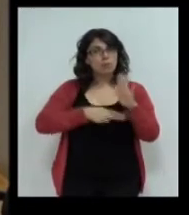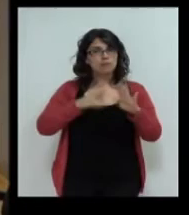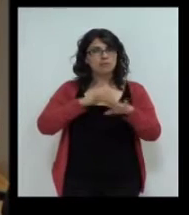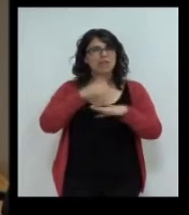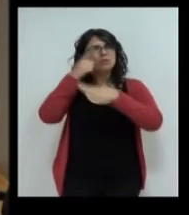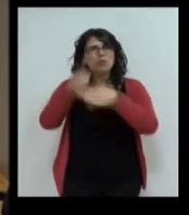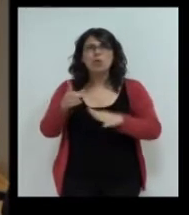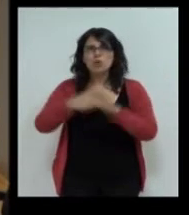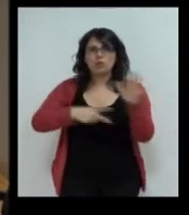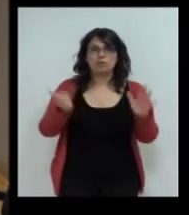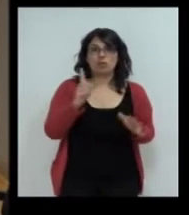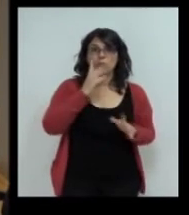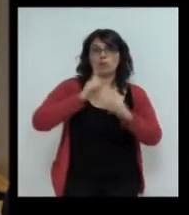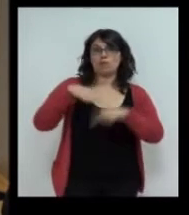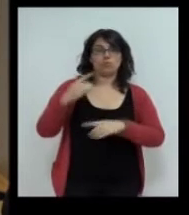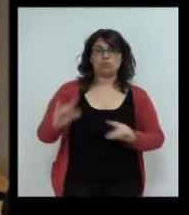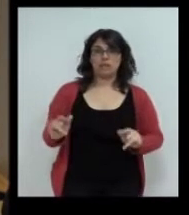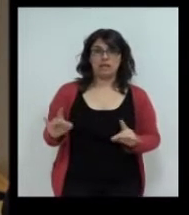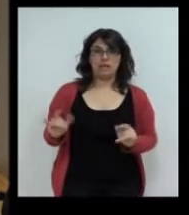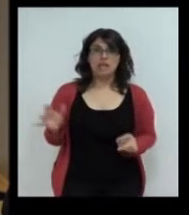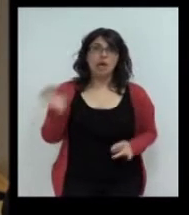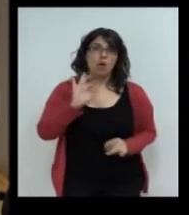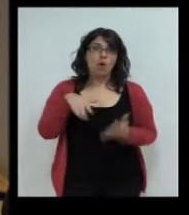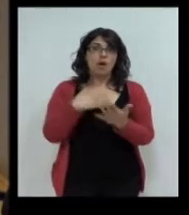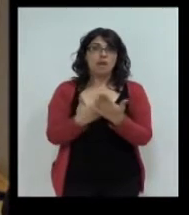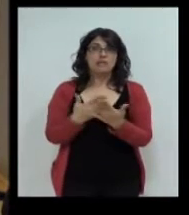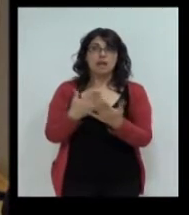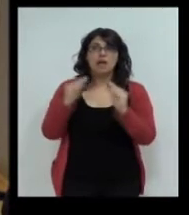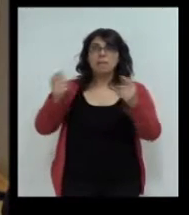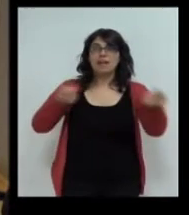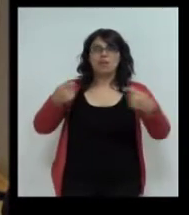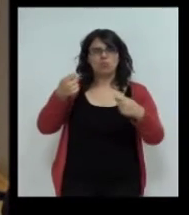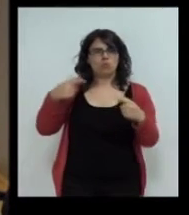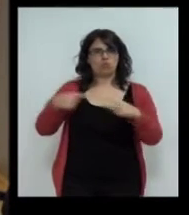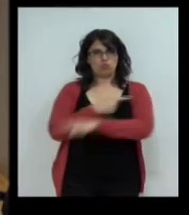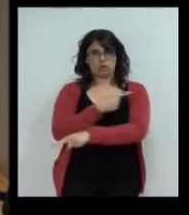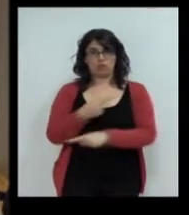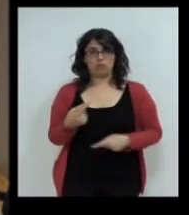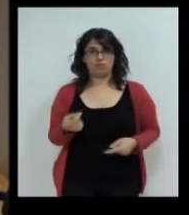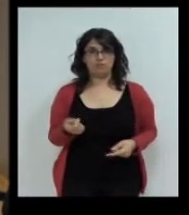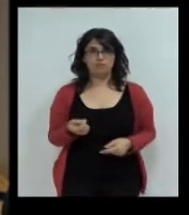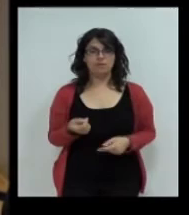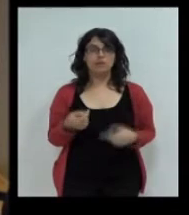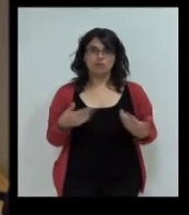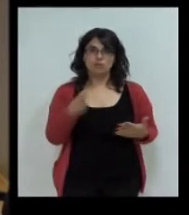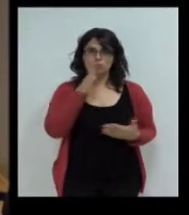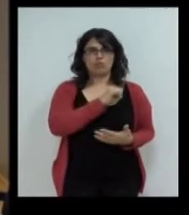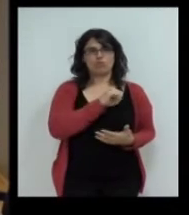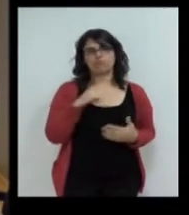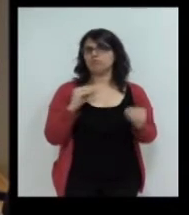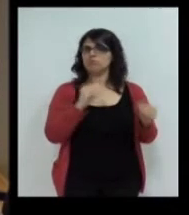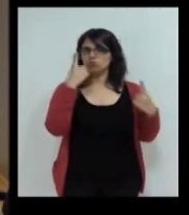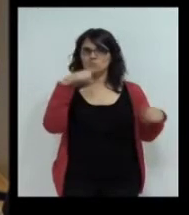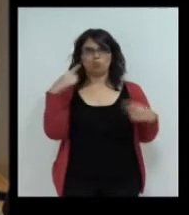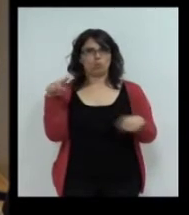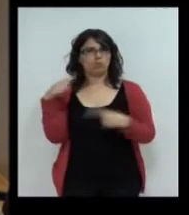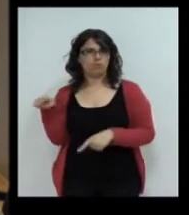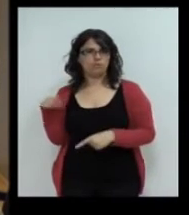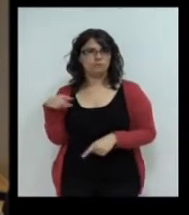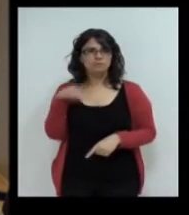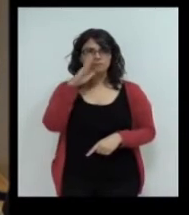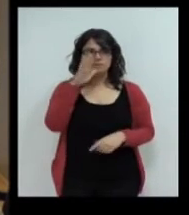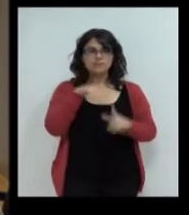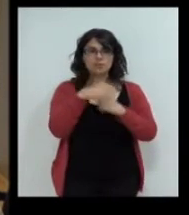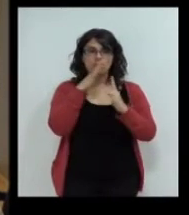que luego no sirven de nada o van en contra de la lógica del mercado, ¿no? Con lo cual yo creo que ahora, en la situación en la que estamos,